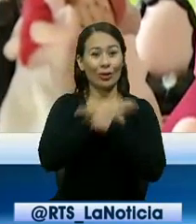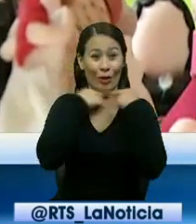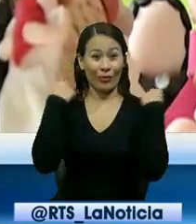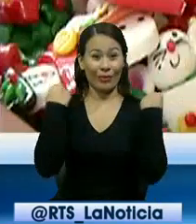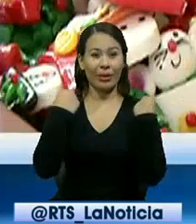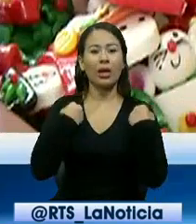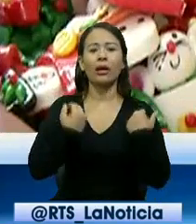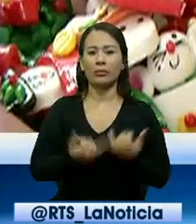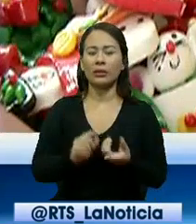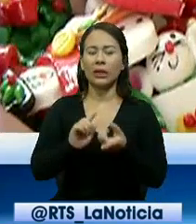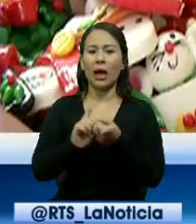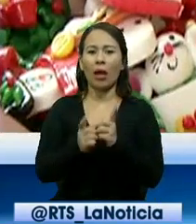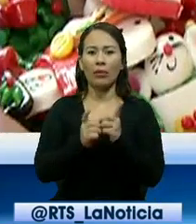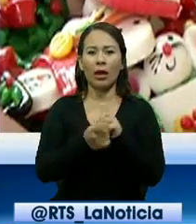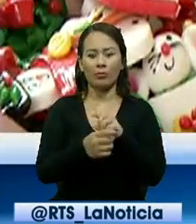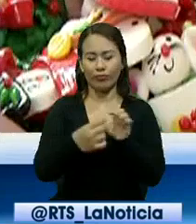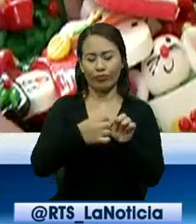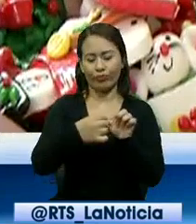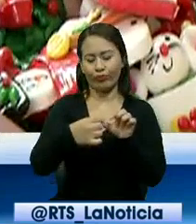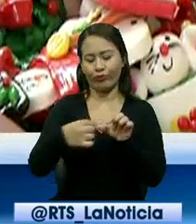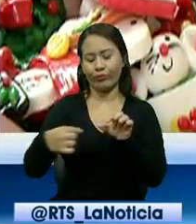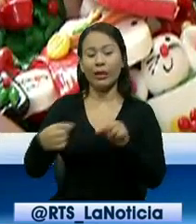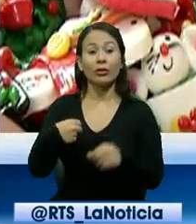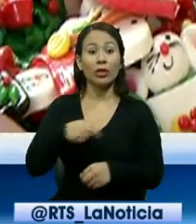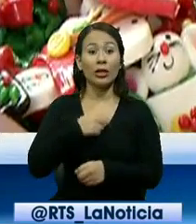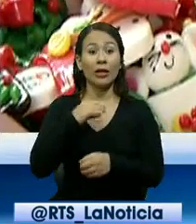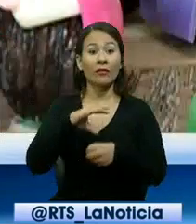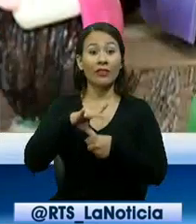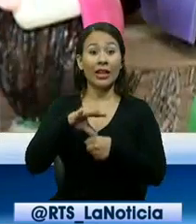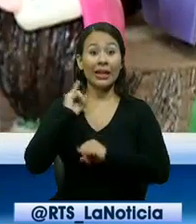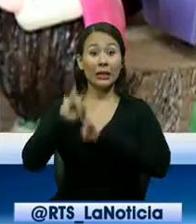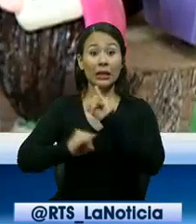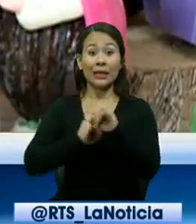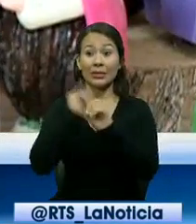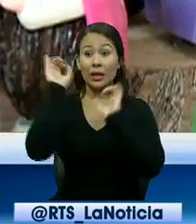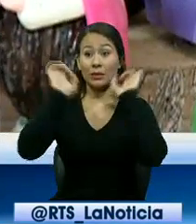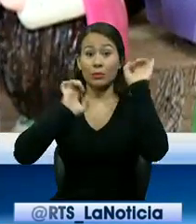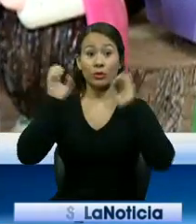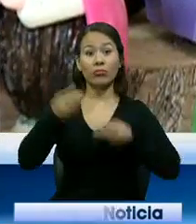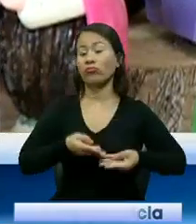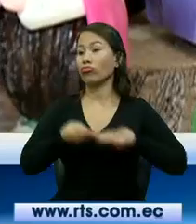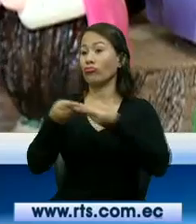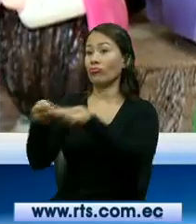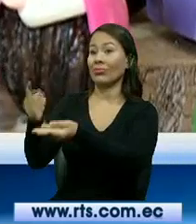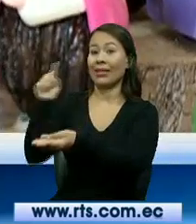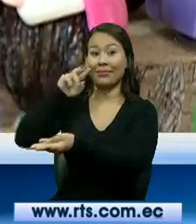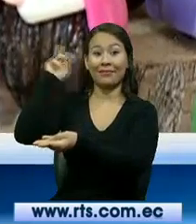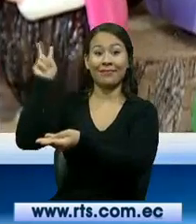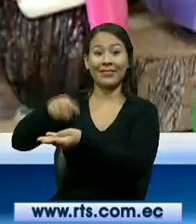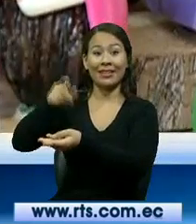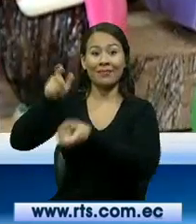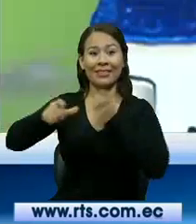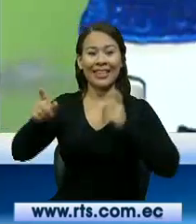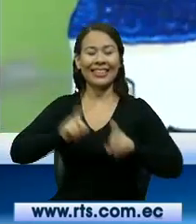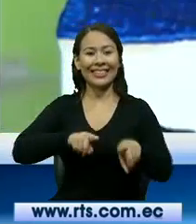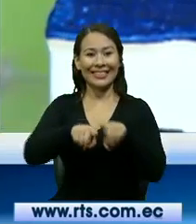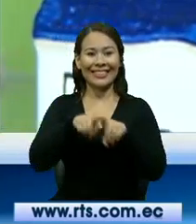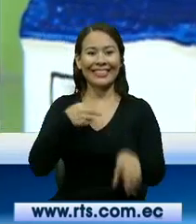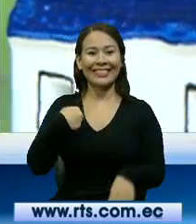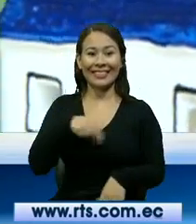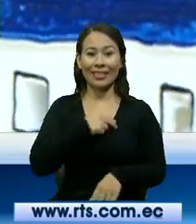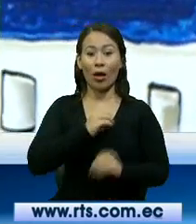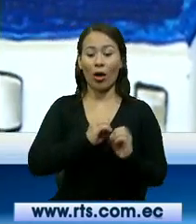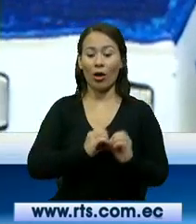artesanía Nosotros hemos participado en muchas ferias internacionales haciendo quedar bien a nuestro pueblo de Calderón haciendo quedar bien a nuestra